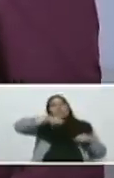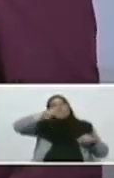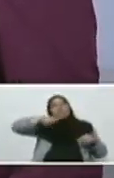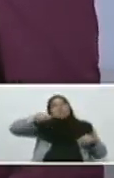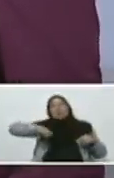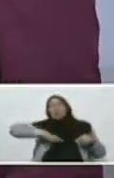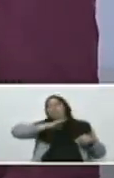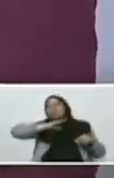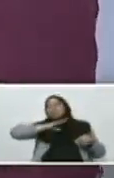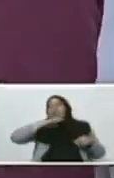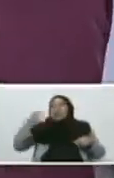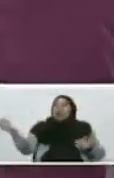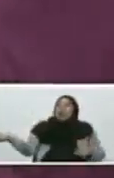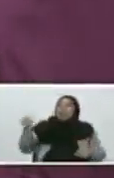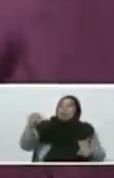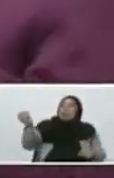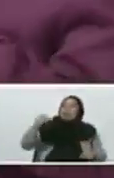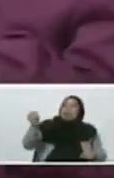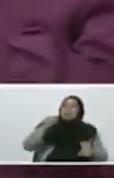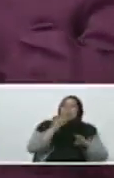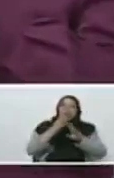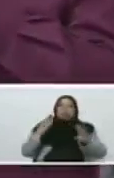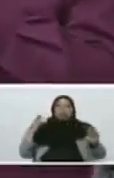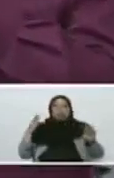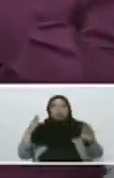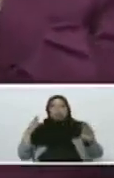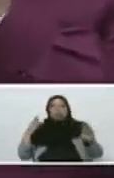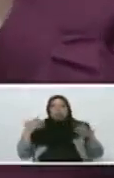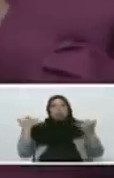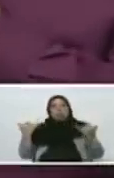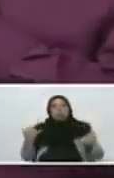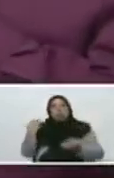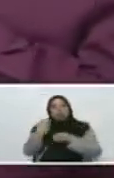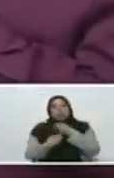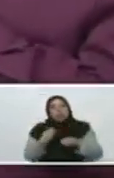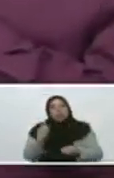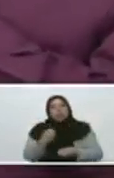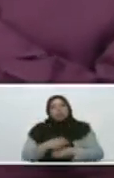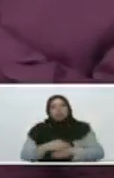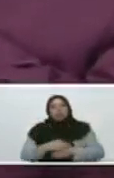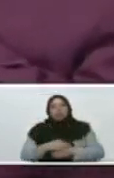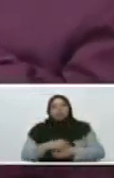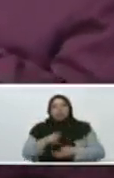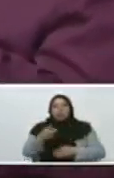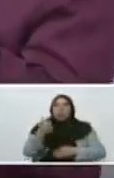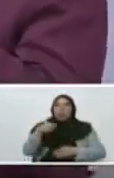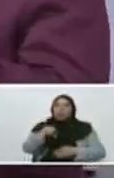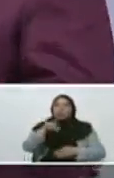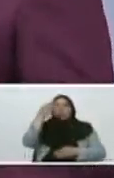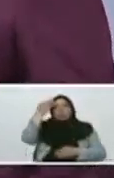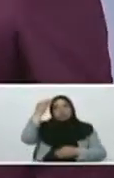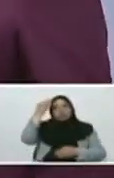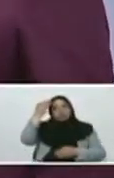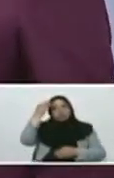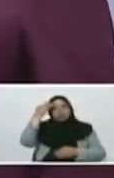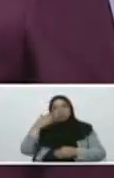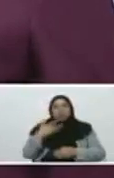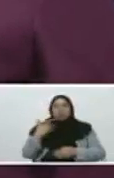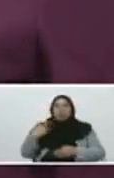van a tener cada vez más. Y lo mayor que acabamos de hacer y que usted lo va a conocer es lo que